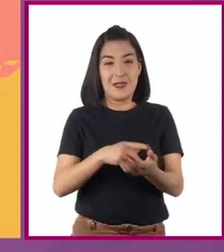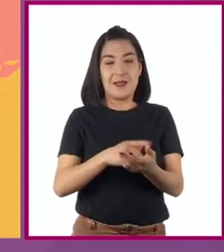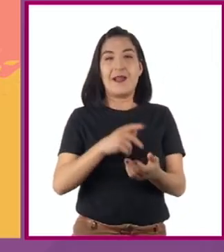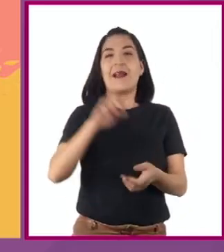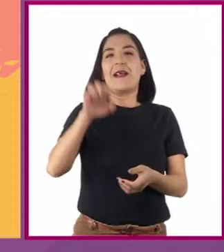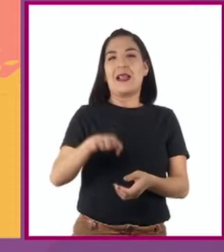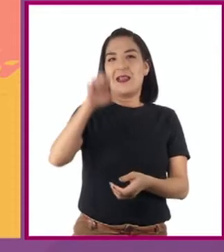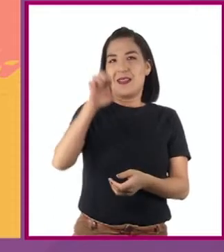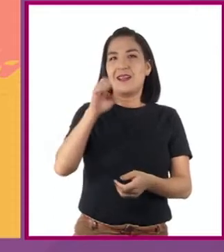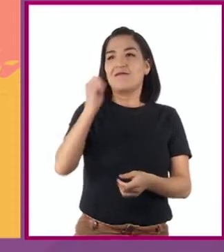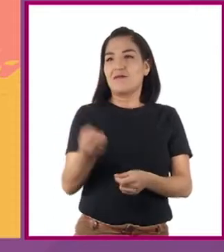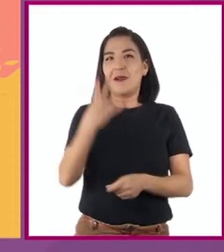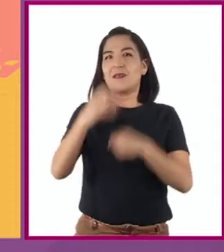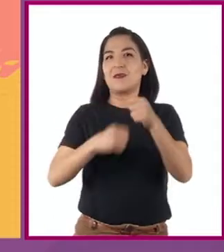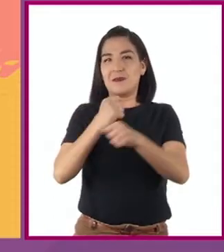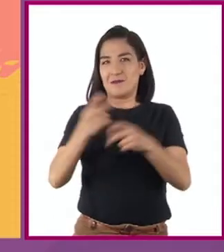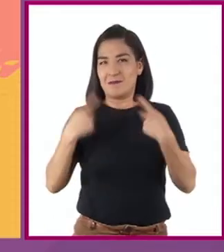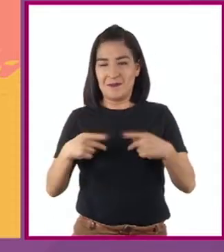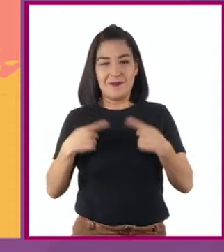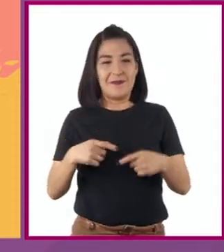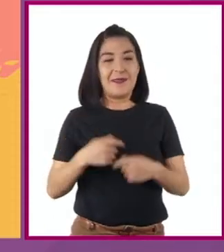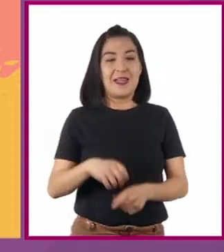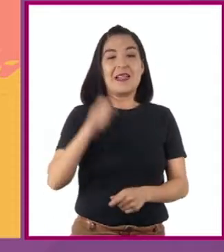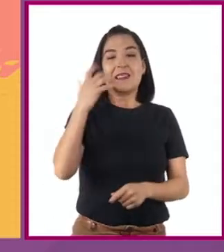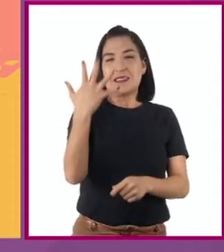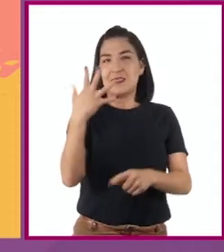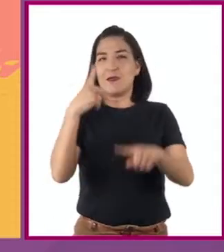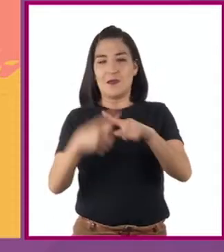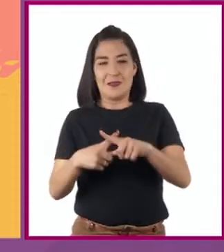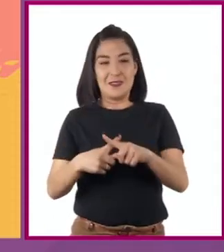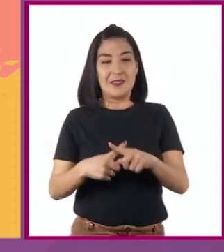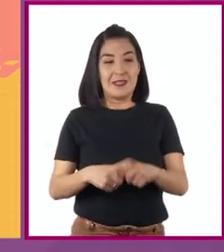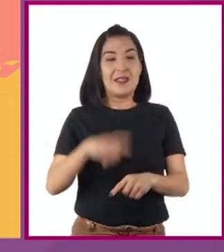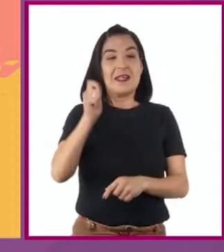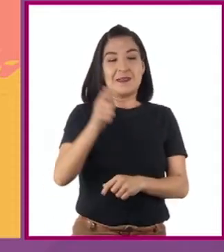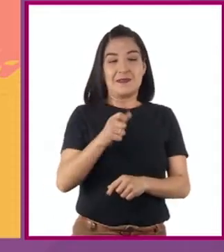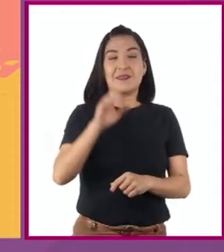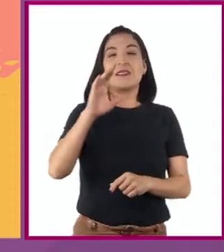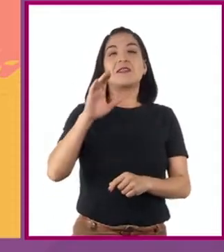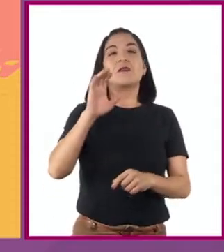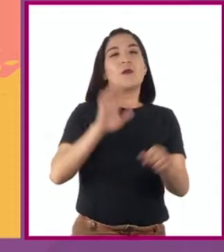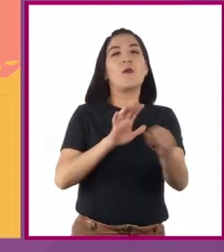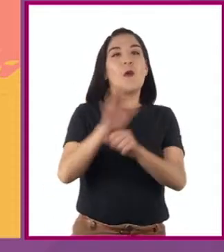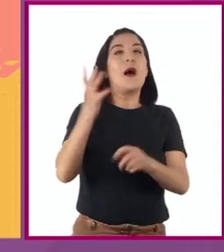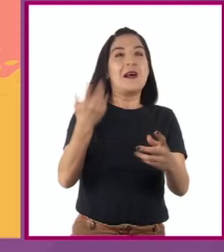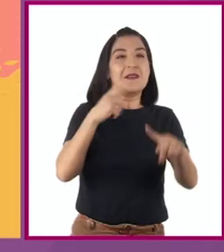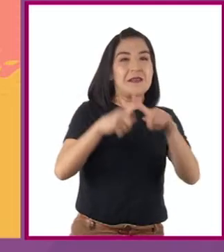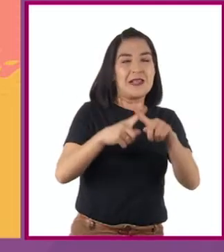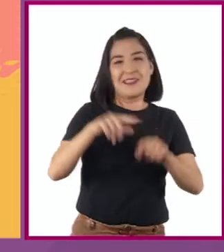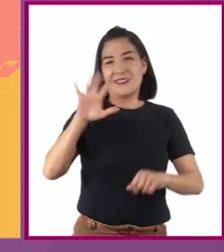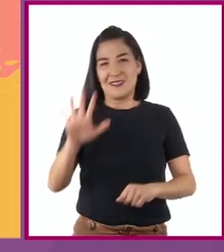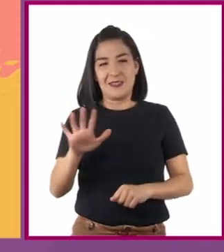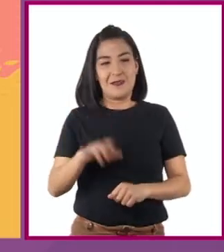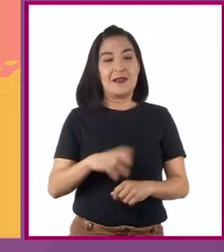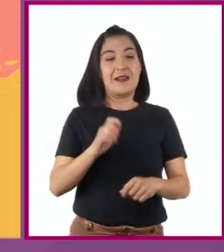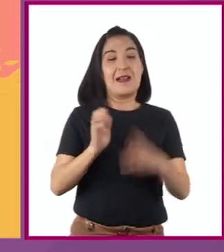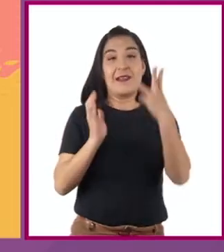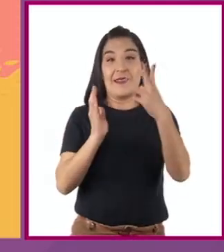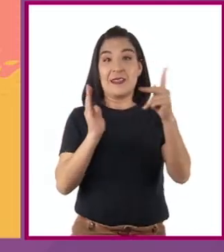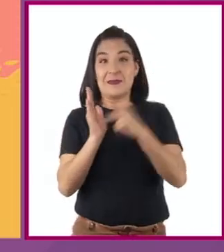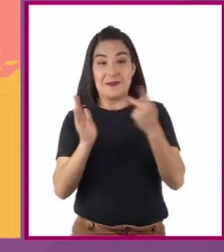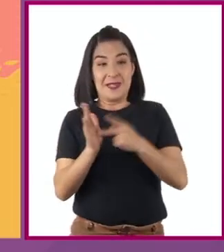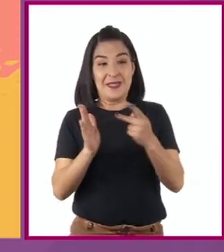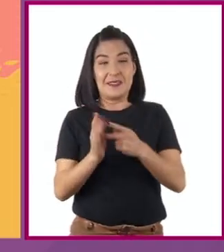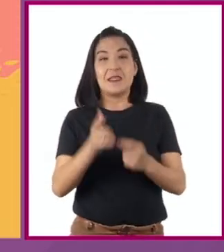persona, 5x. El coeficiente de x es 5, 3 veces el precio de un